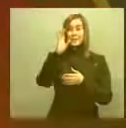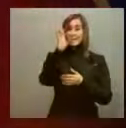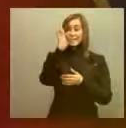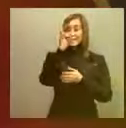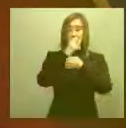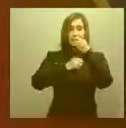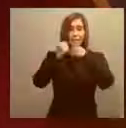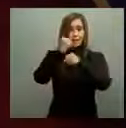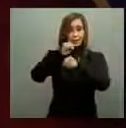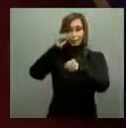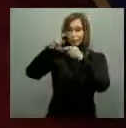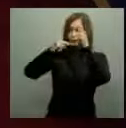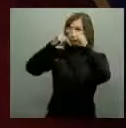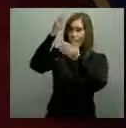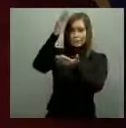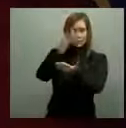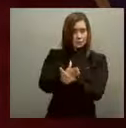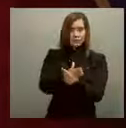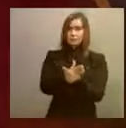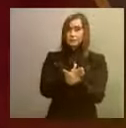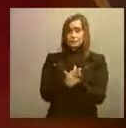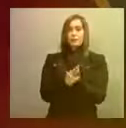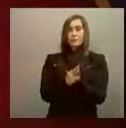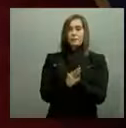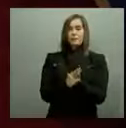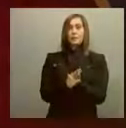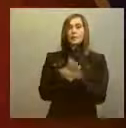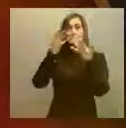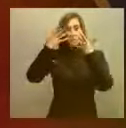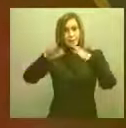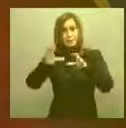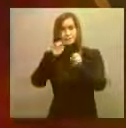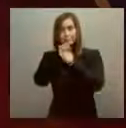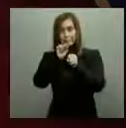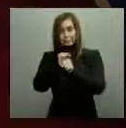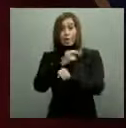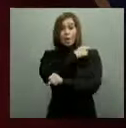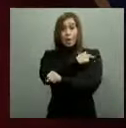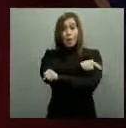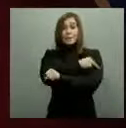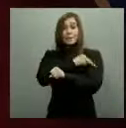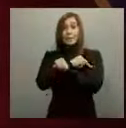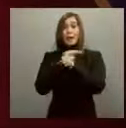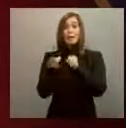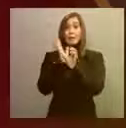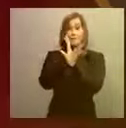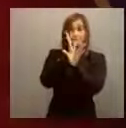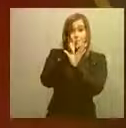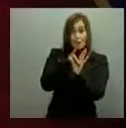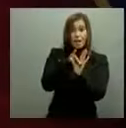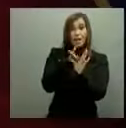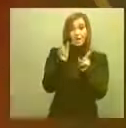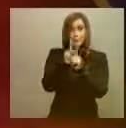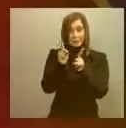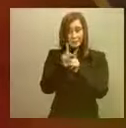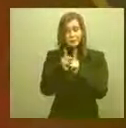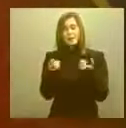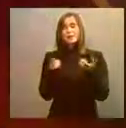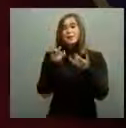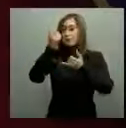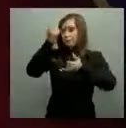ciudad sanitaria Luis Eduardo Aibar, aproximadamente el 90%, el hospital de Monao y el centro de aislamiento